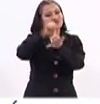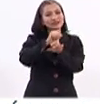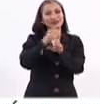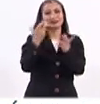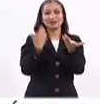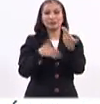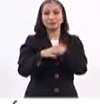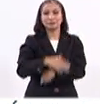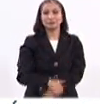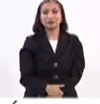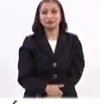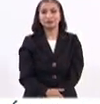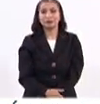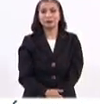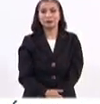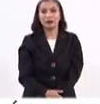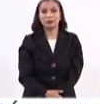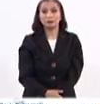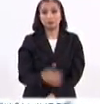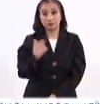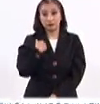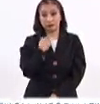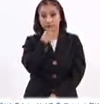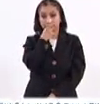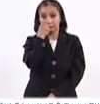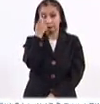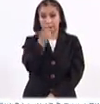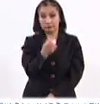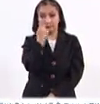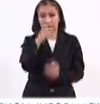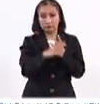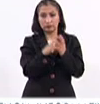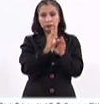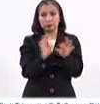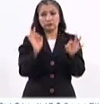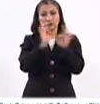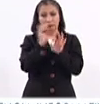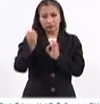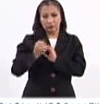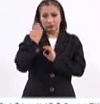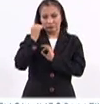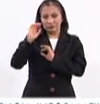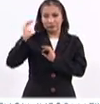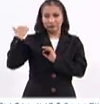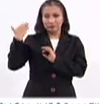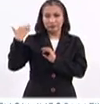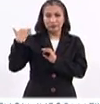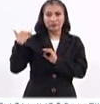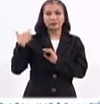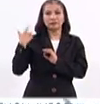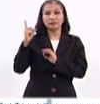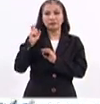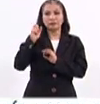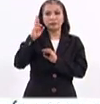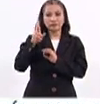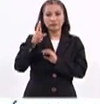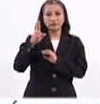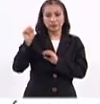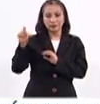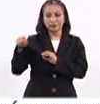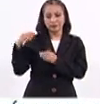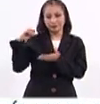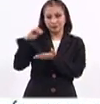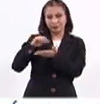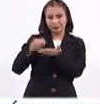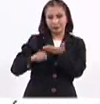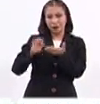tipo de éxitos. Claro que sí. Yo les puedo comentar algo muy importante. En una conferencia que tuvimos con el doctor,